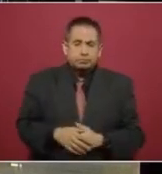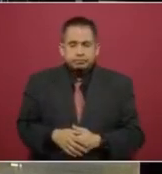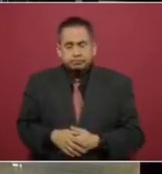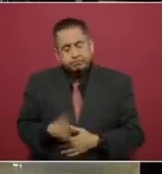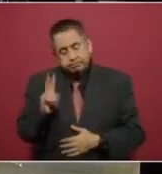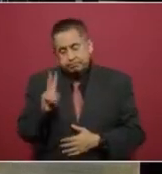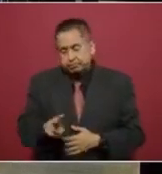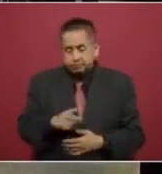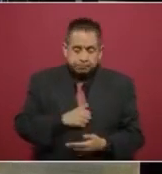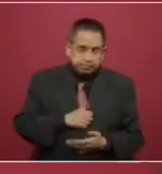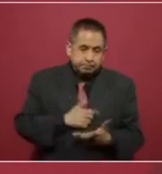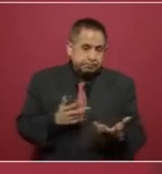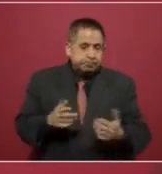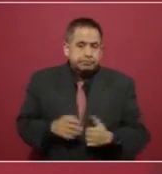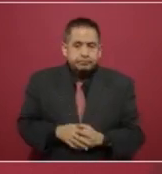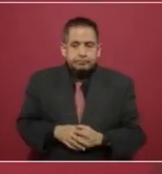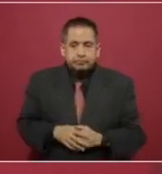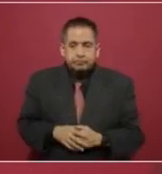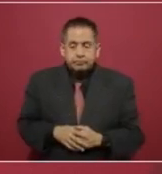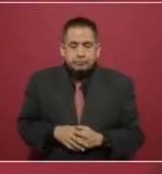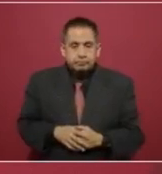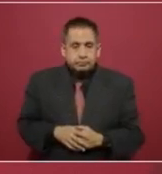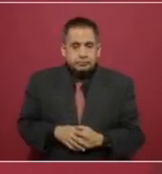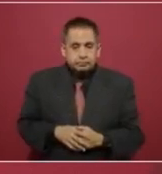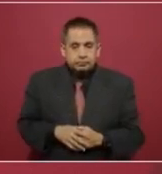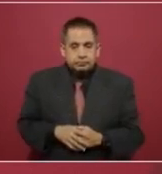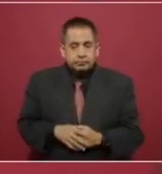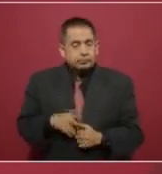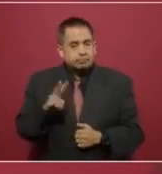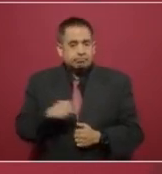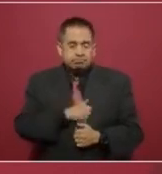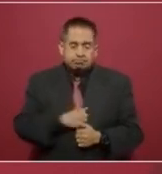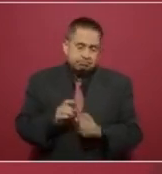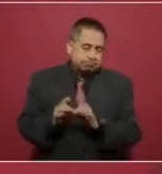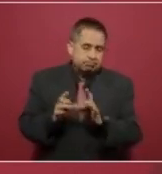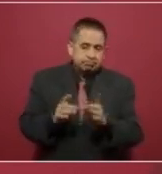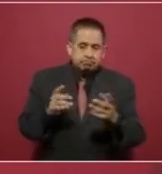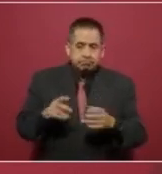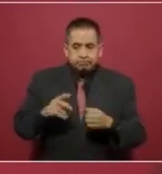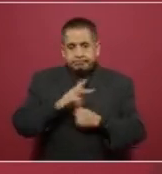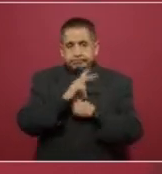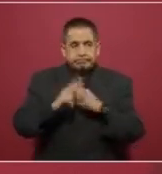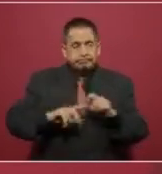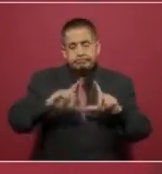que esto suceda en el país.